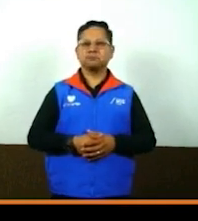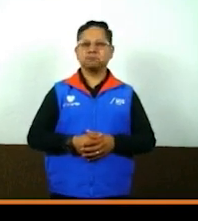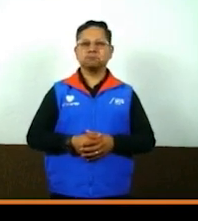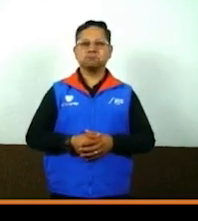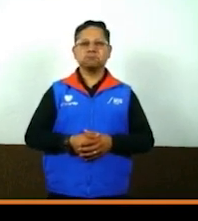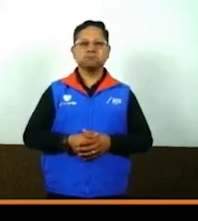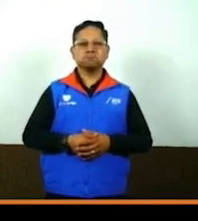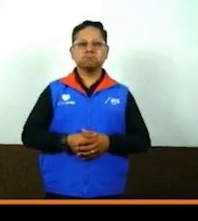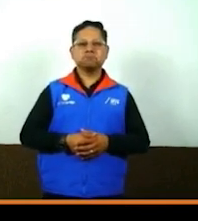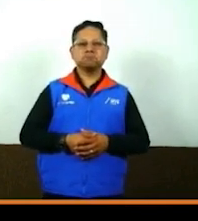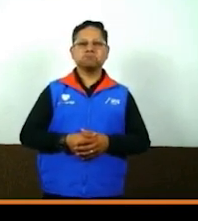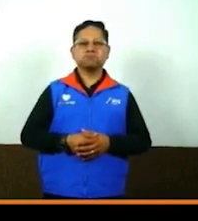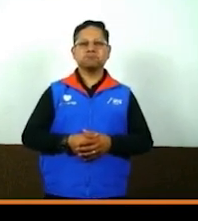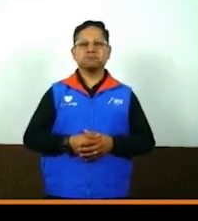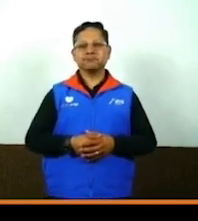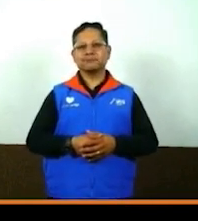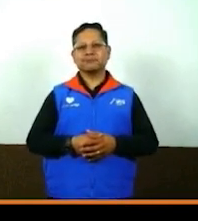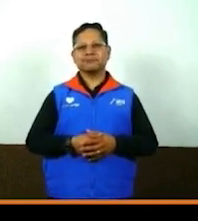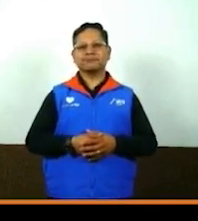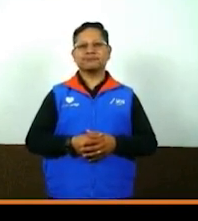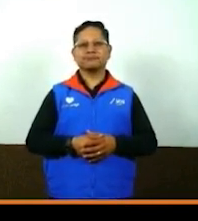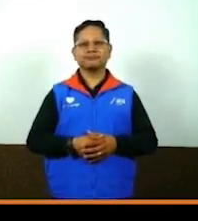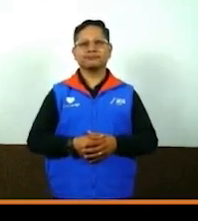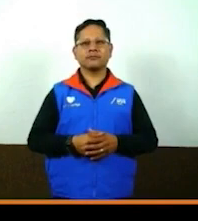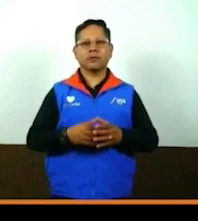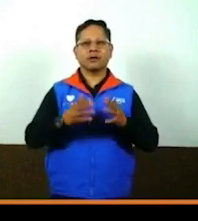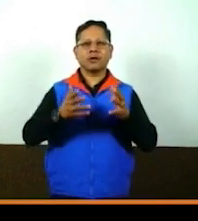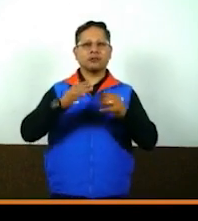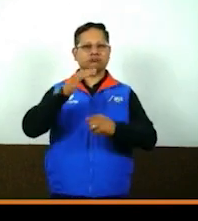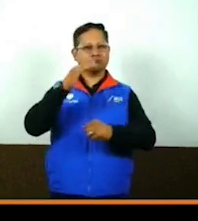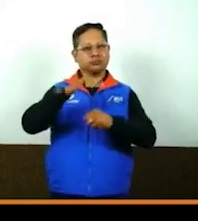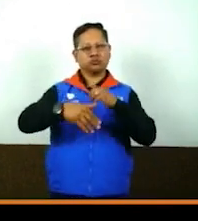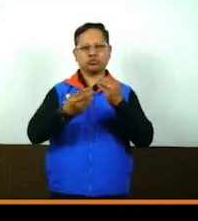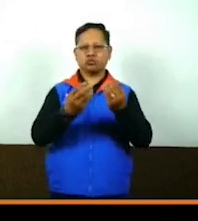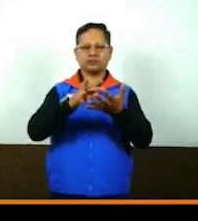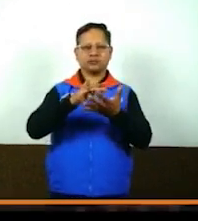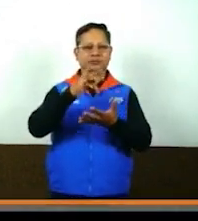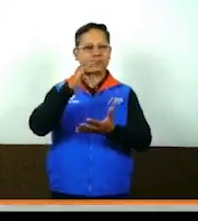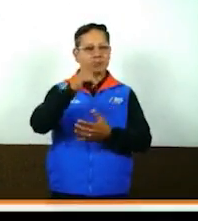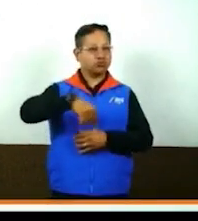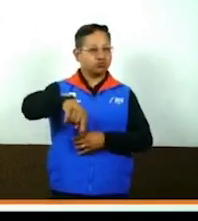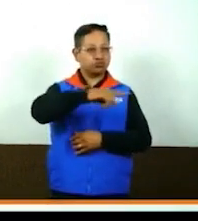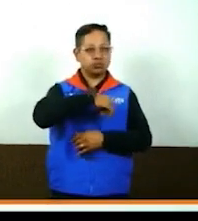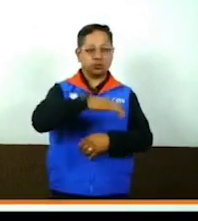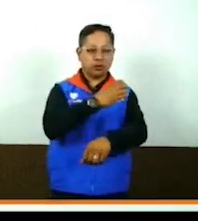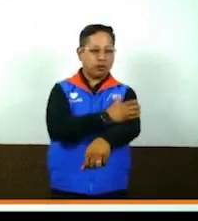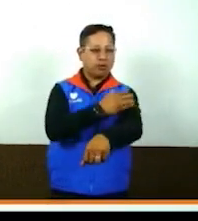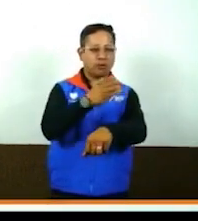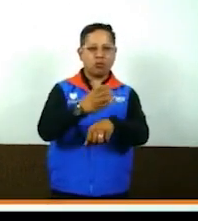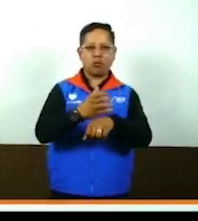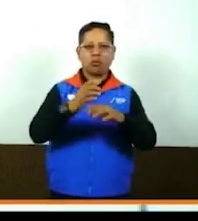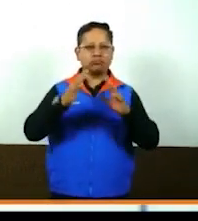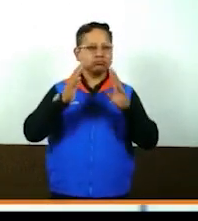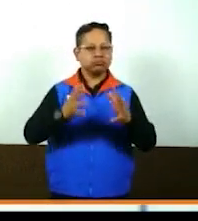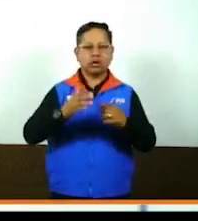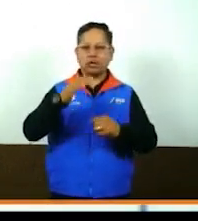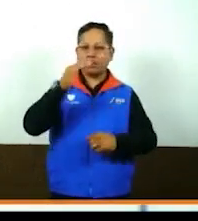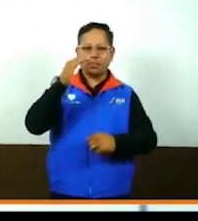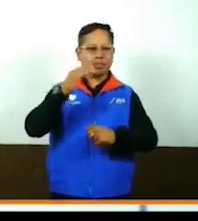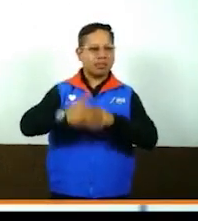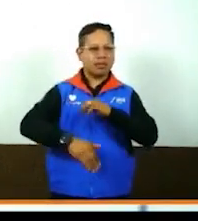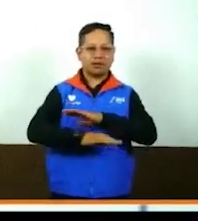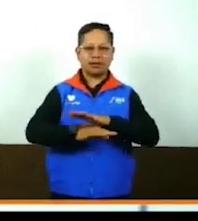Hemos llegado al final de este encuentro. Así es, muchísimas gracias por acompañarnos. Llegamos al